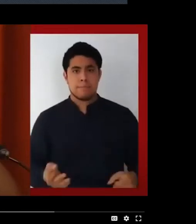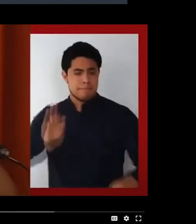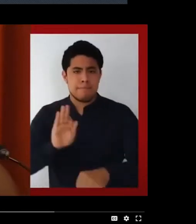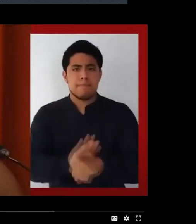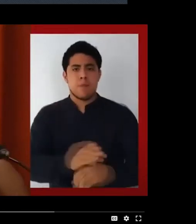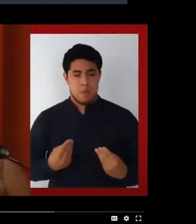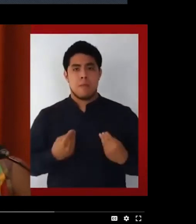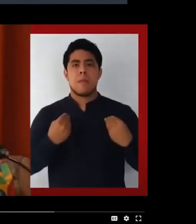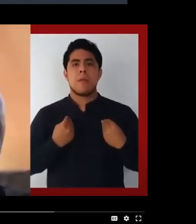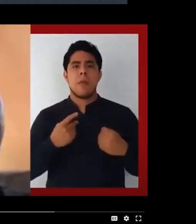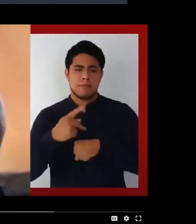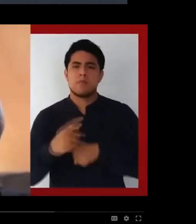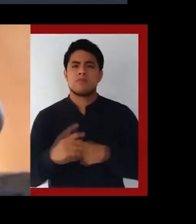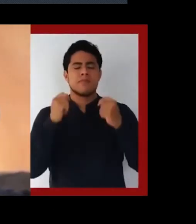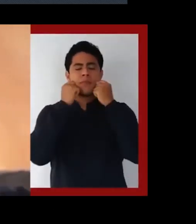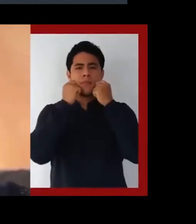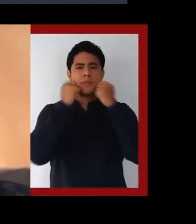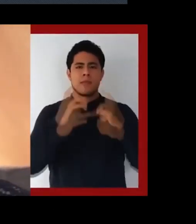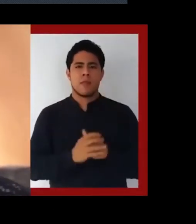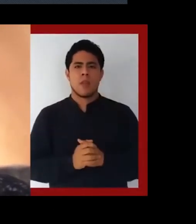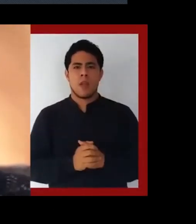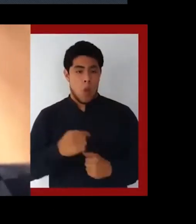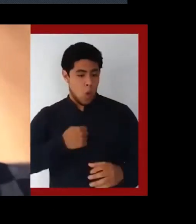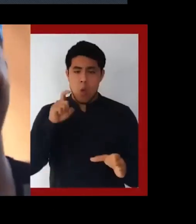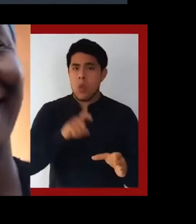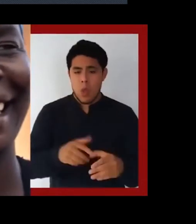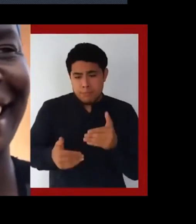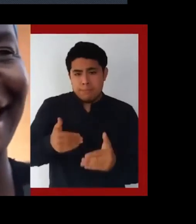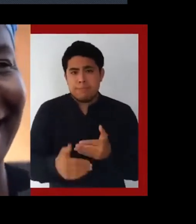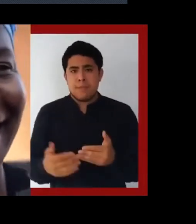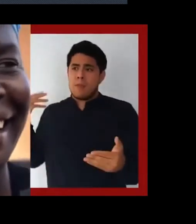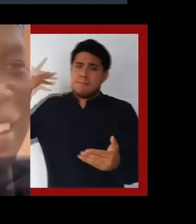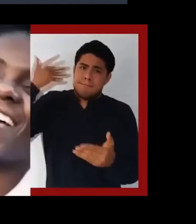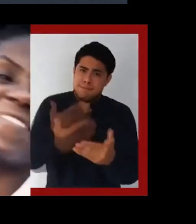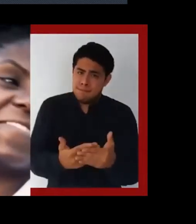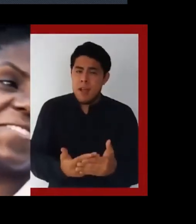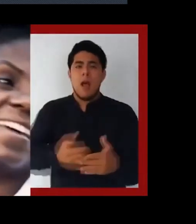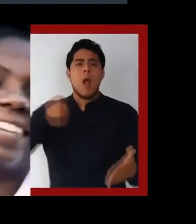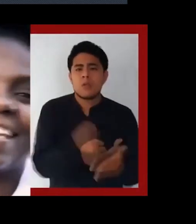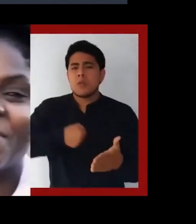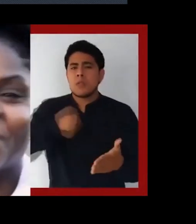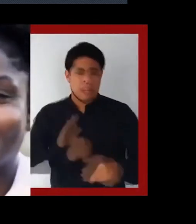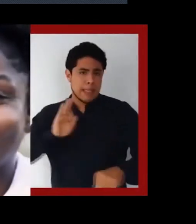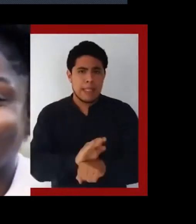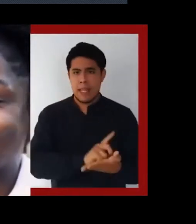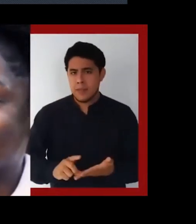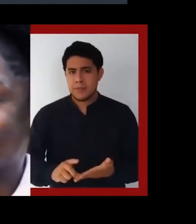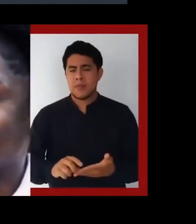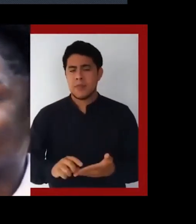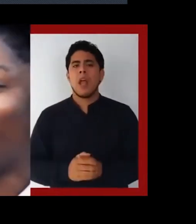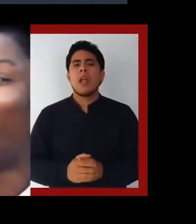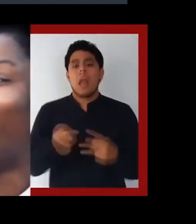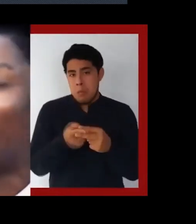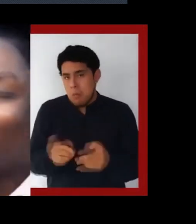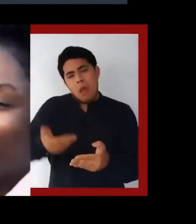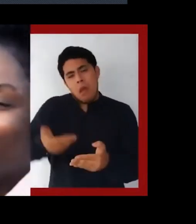Soy parte de un proceso, de una historia de lucha y resistencia que empezó con mis ancestros traídos